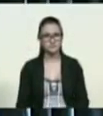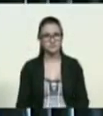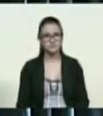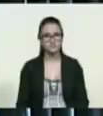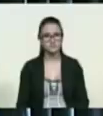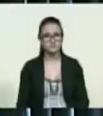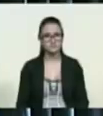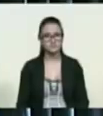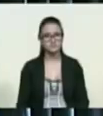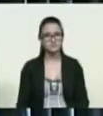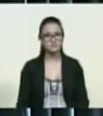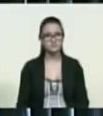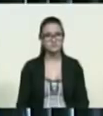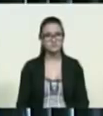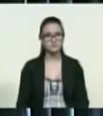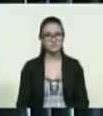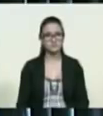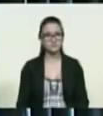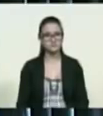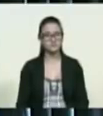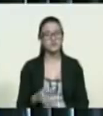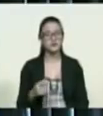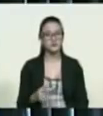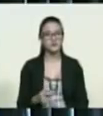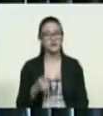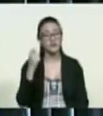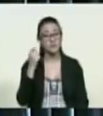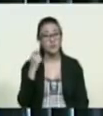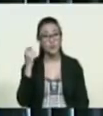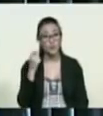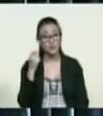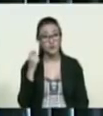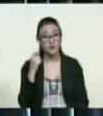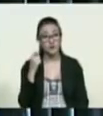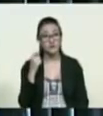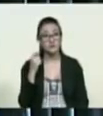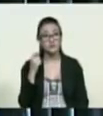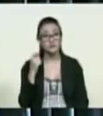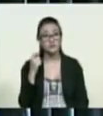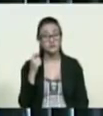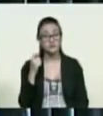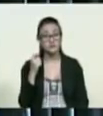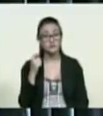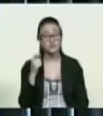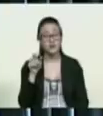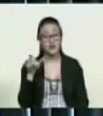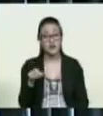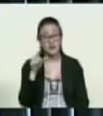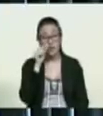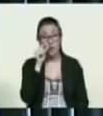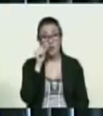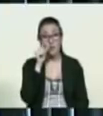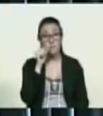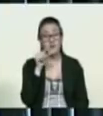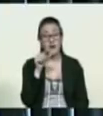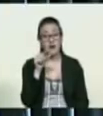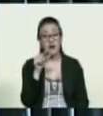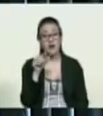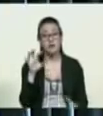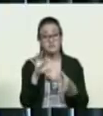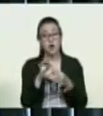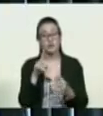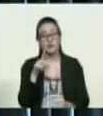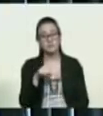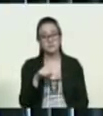Requesén. Porque además no es nada más la confesión de Requesén, ya están las pruebas, ya tenemos las pruebas de la participación de Julio Borges